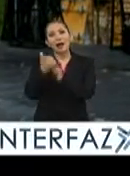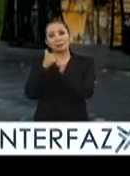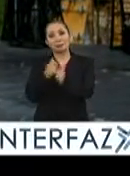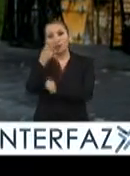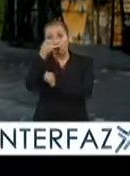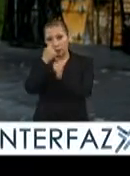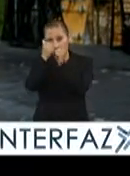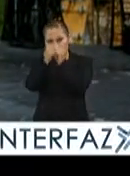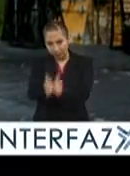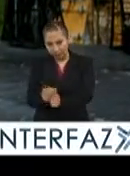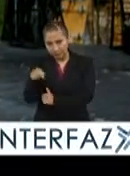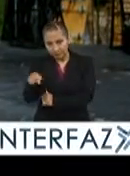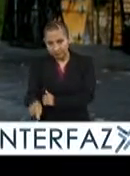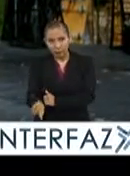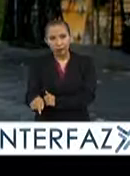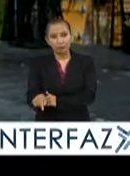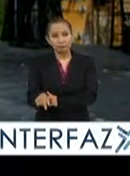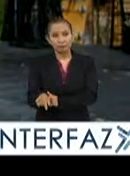solamente un año.